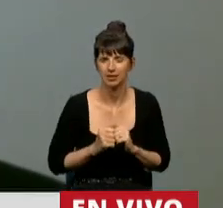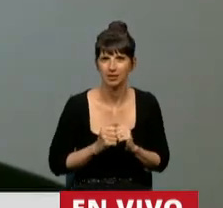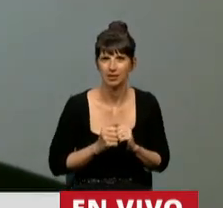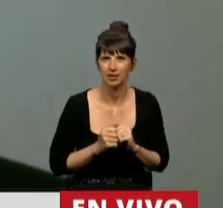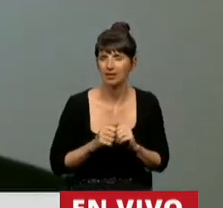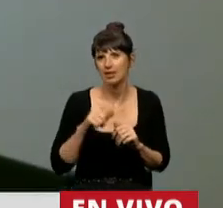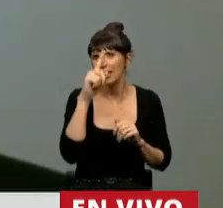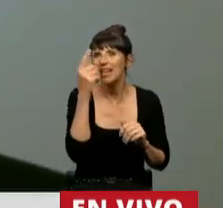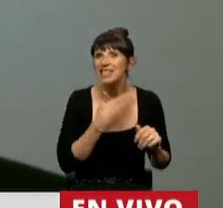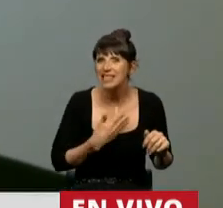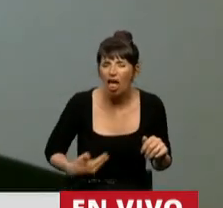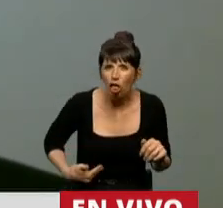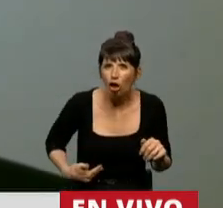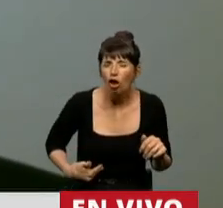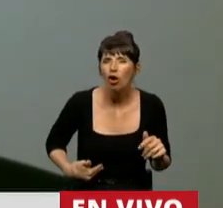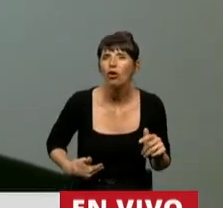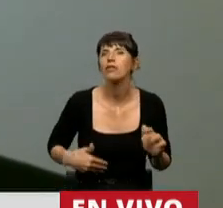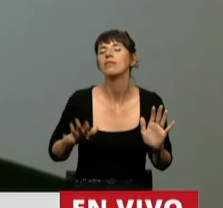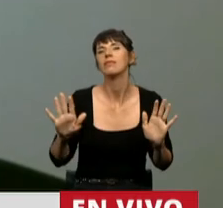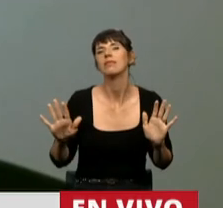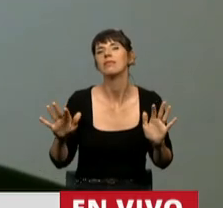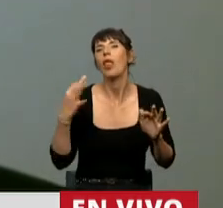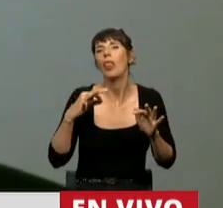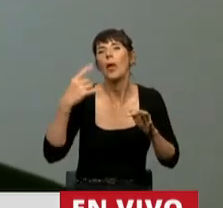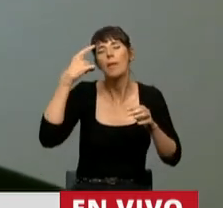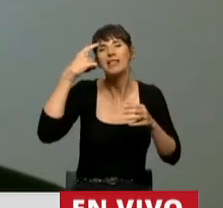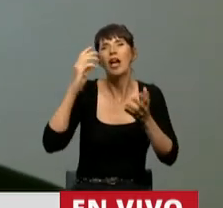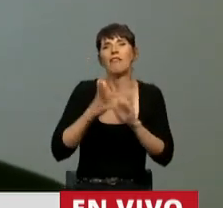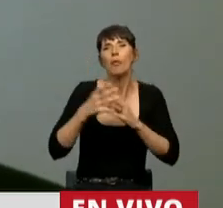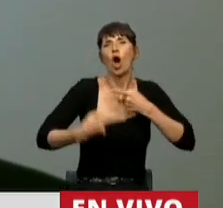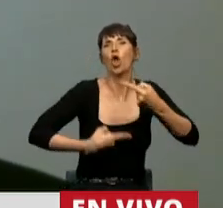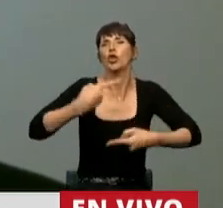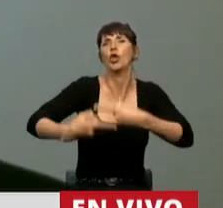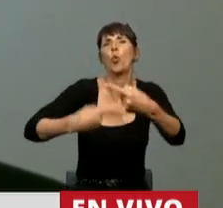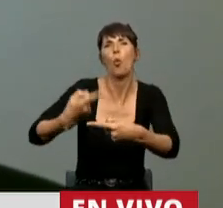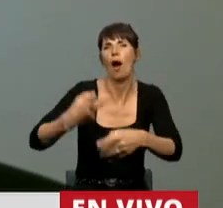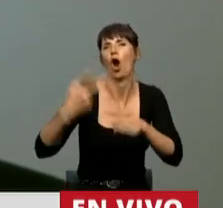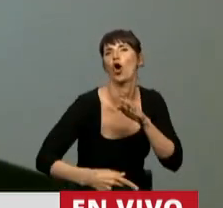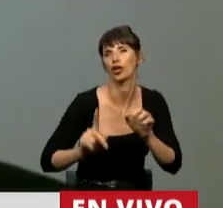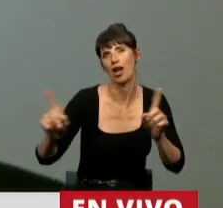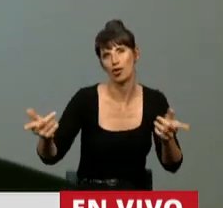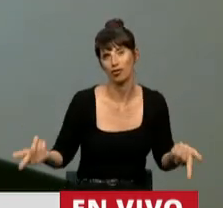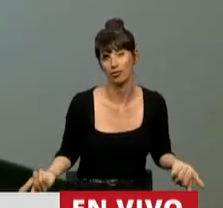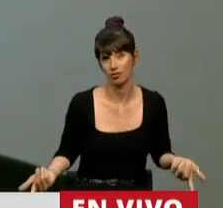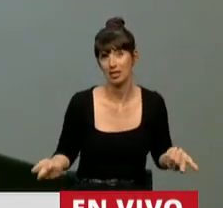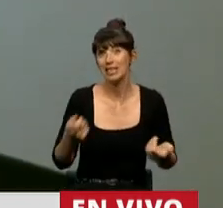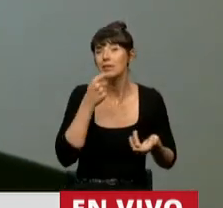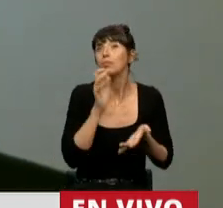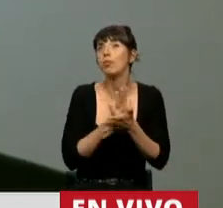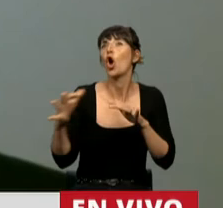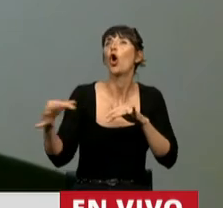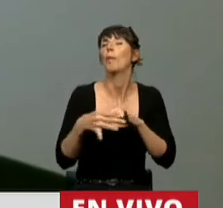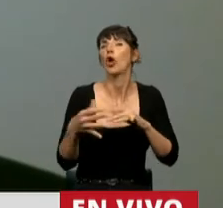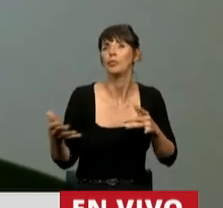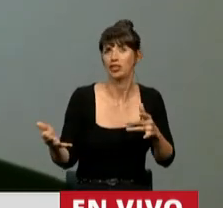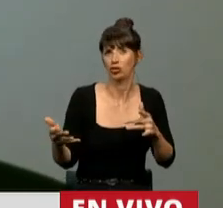el Estado hay que mirarlo con un sentido de continuidad, y cuando hay compromisos que se toman, es el Estado el que